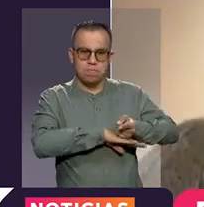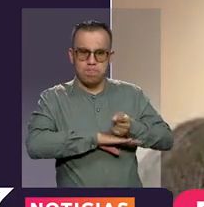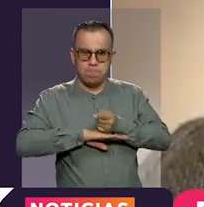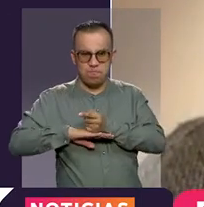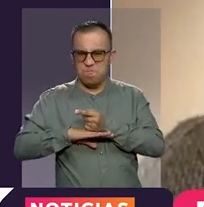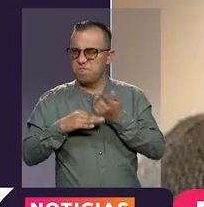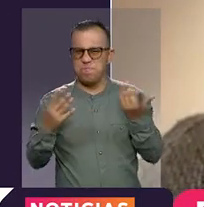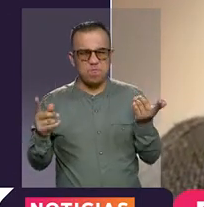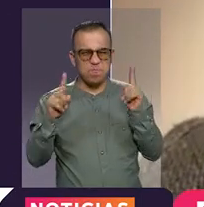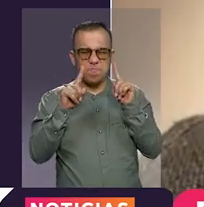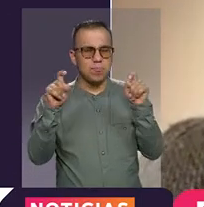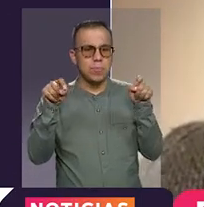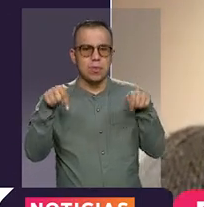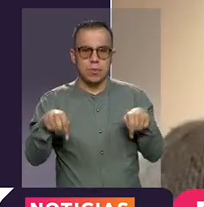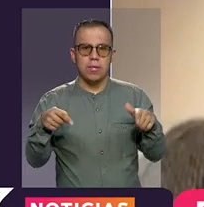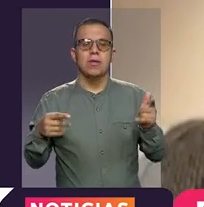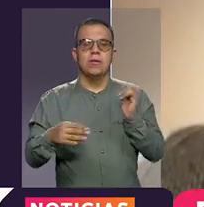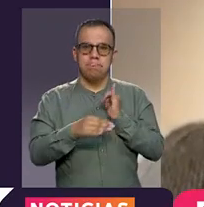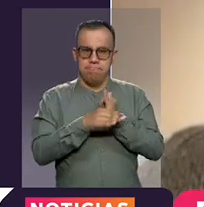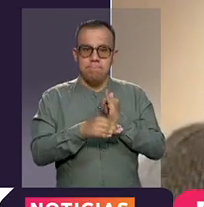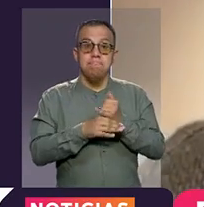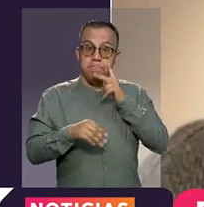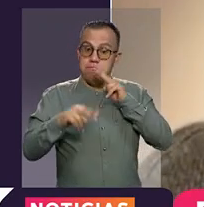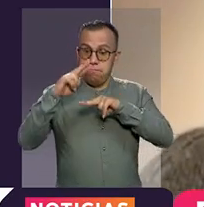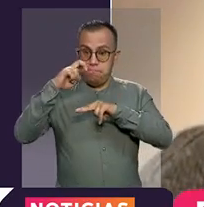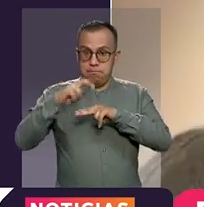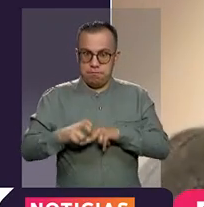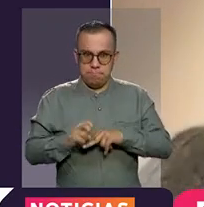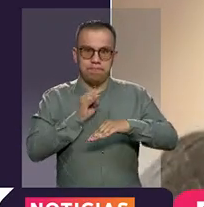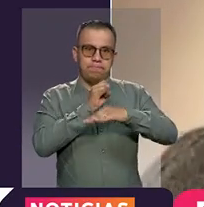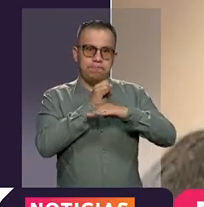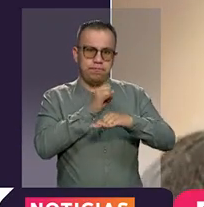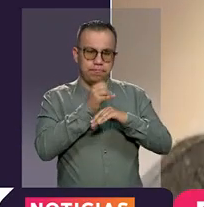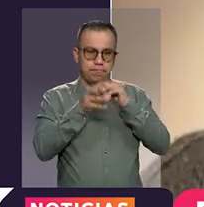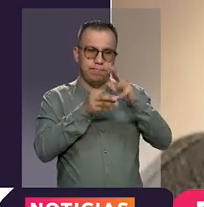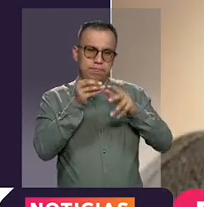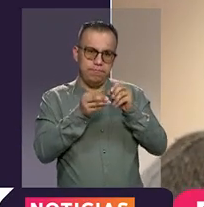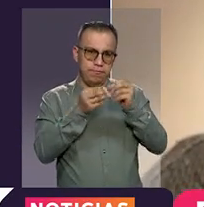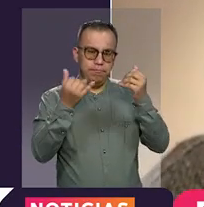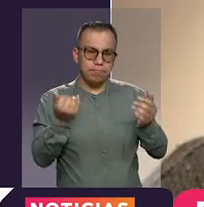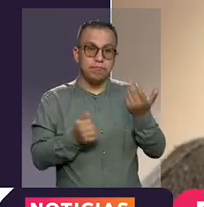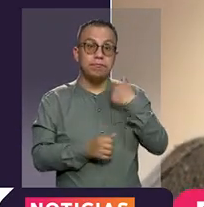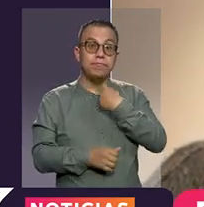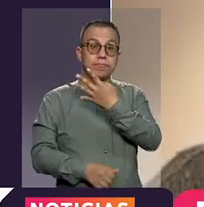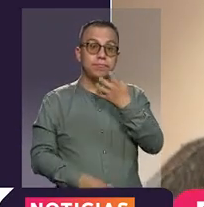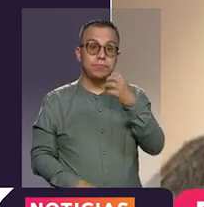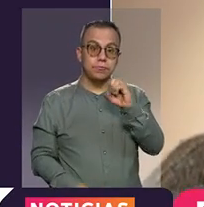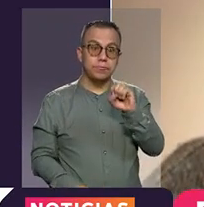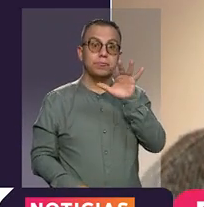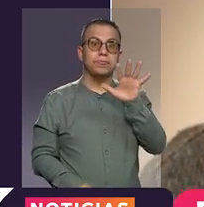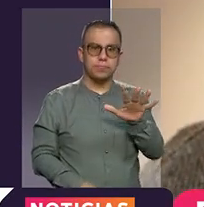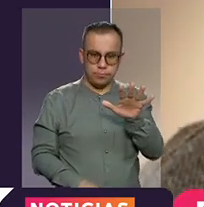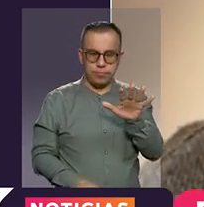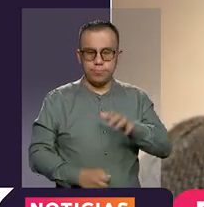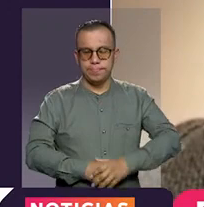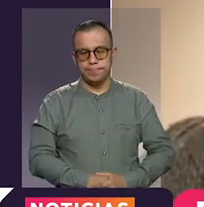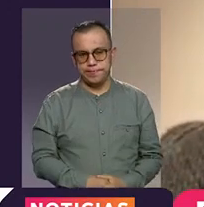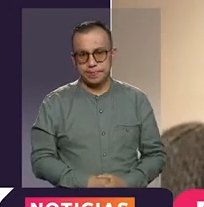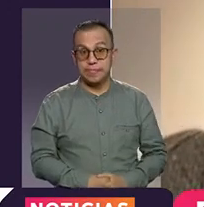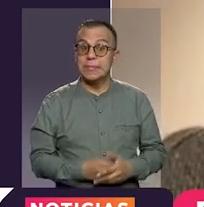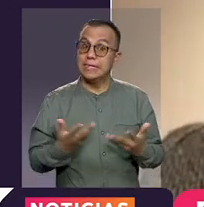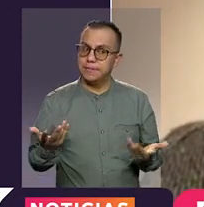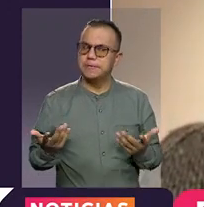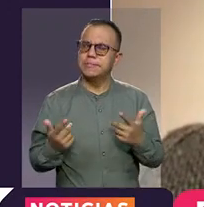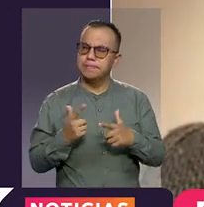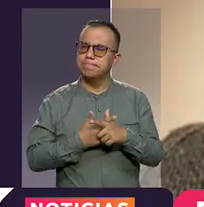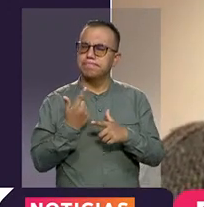por el Instituto de Medicina Legal y por el mismo Código de Procedimiento Penal, artículo 405 del Código de Procedimiento Penal.